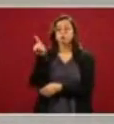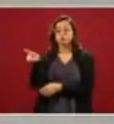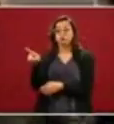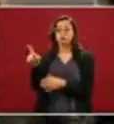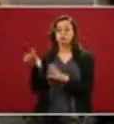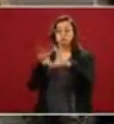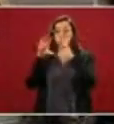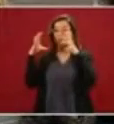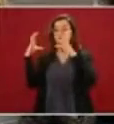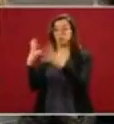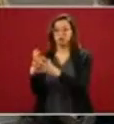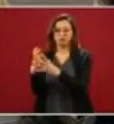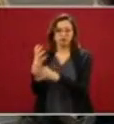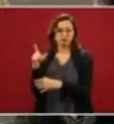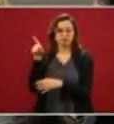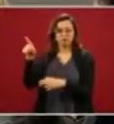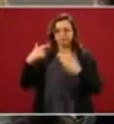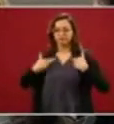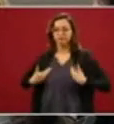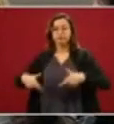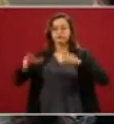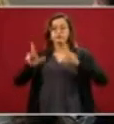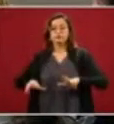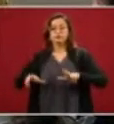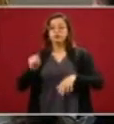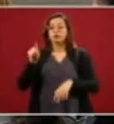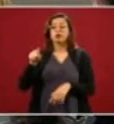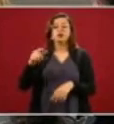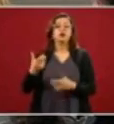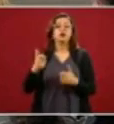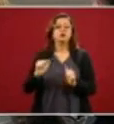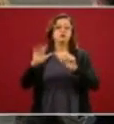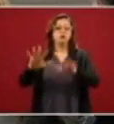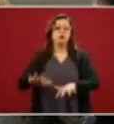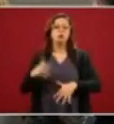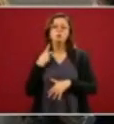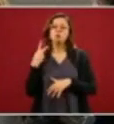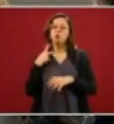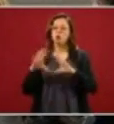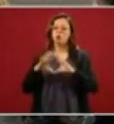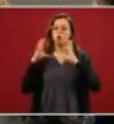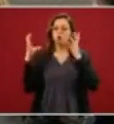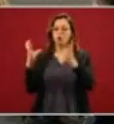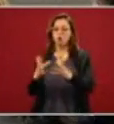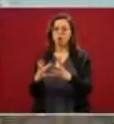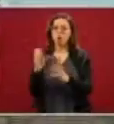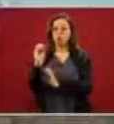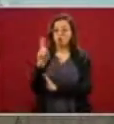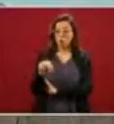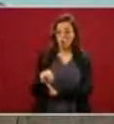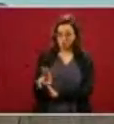comunidad global e incluso del Foro Máximo de Concertación Política Global, la Organización de las